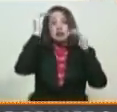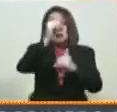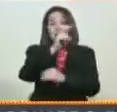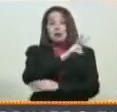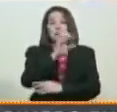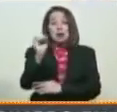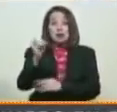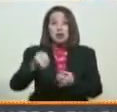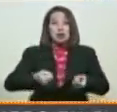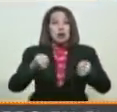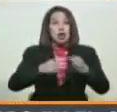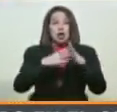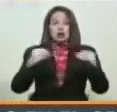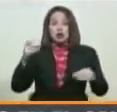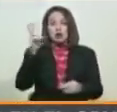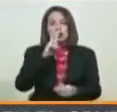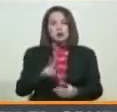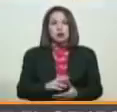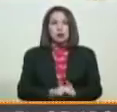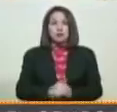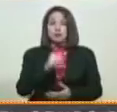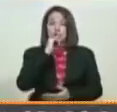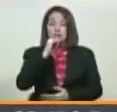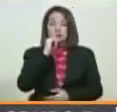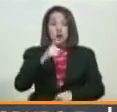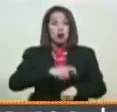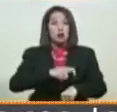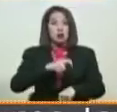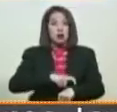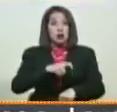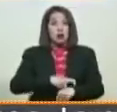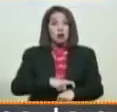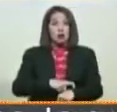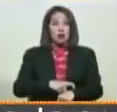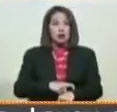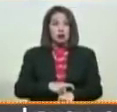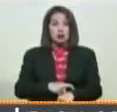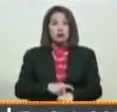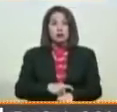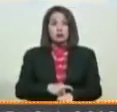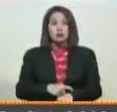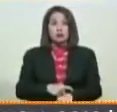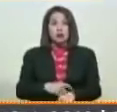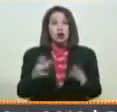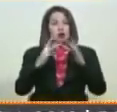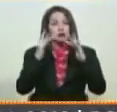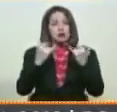20 mercados en todo el territorio nacional. Es la información que manejamos y con ella retornamos el contacto. Adelante.